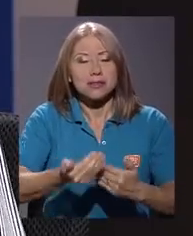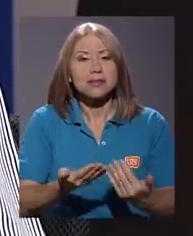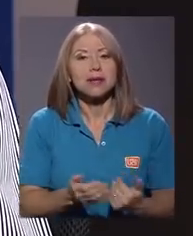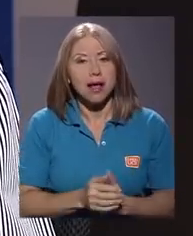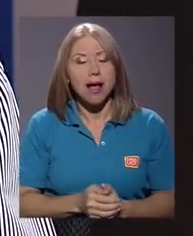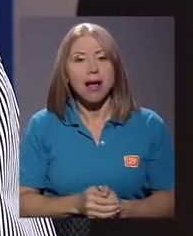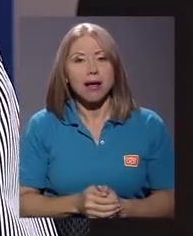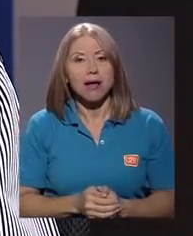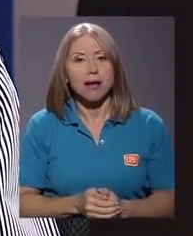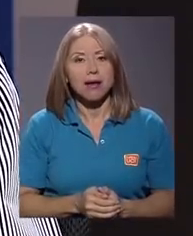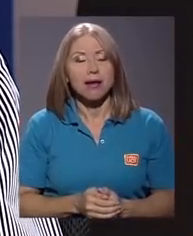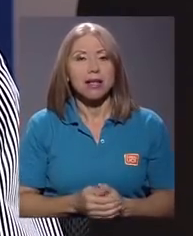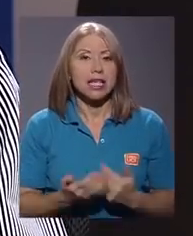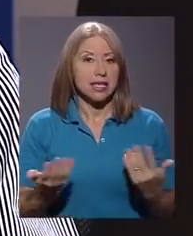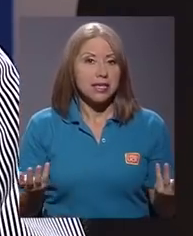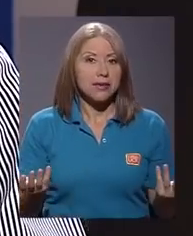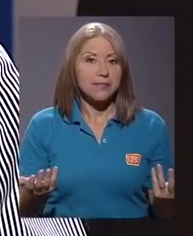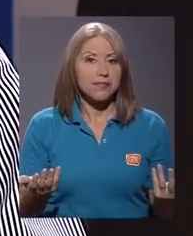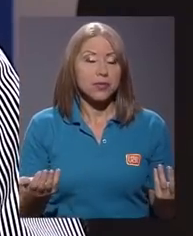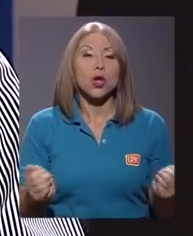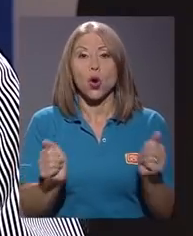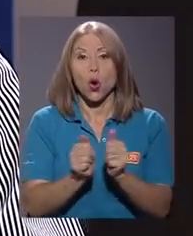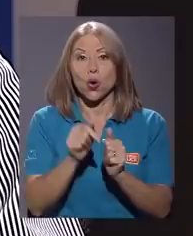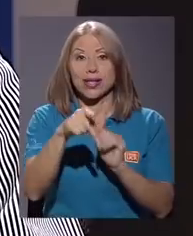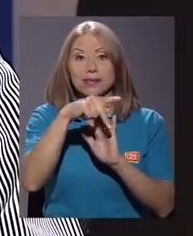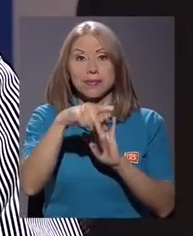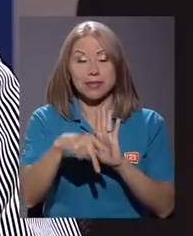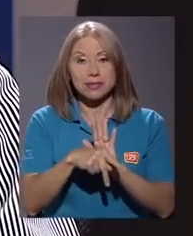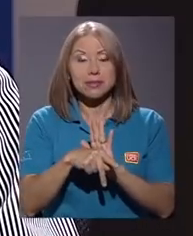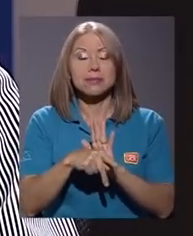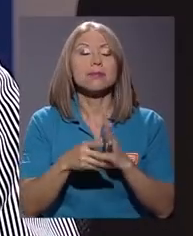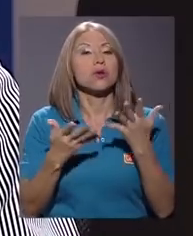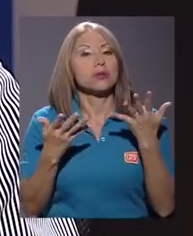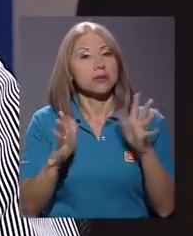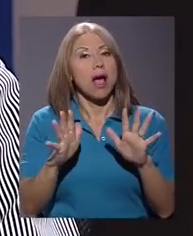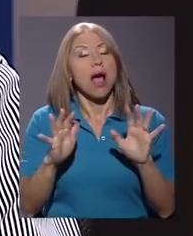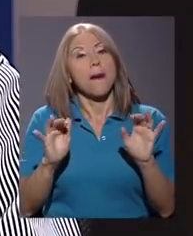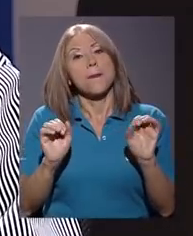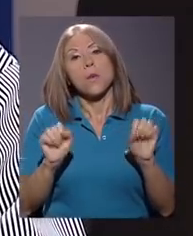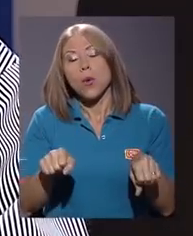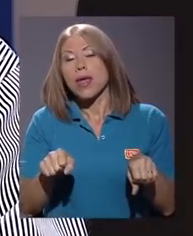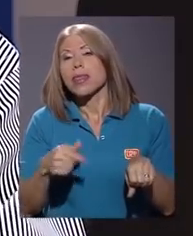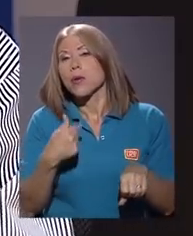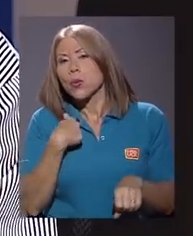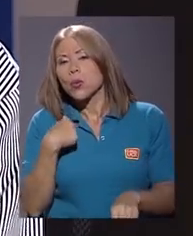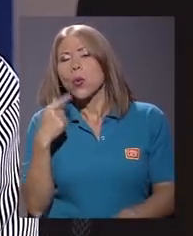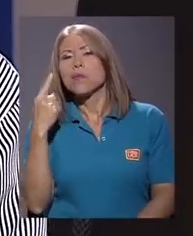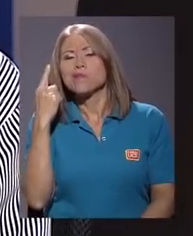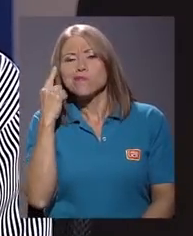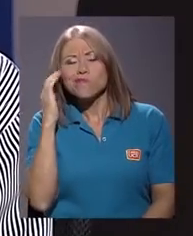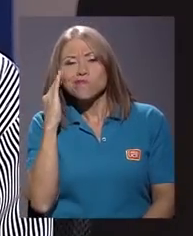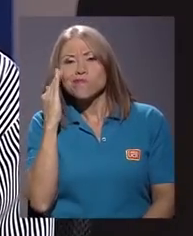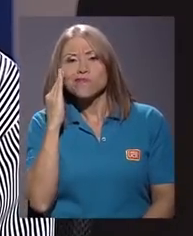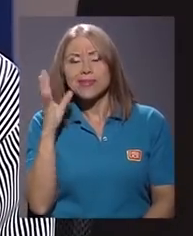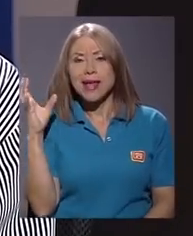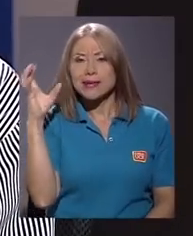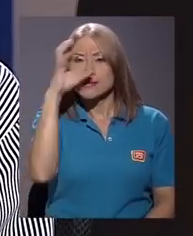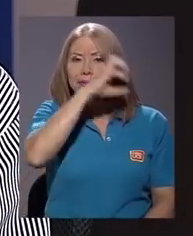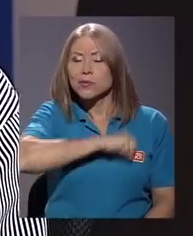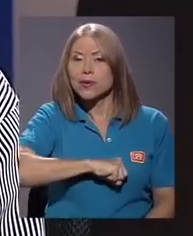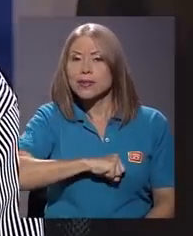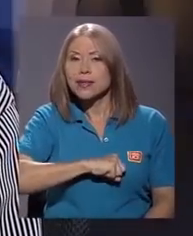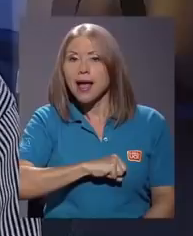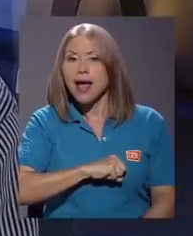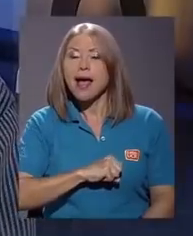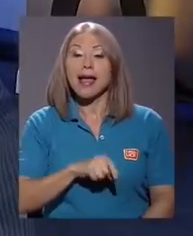y y partiendo de este principio Entonces ya uno puede también tantear e Cuál es el